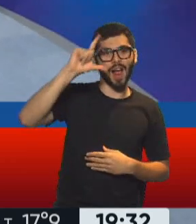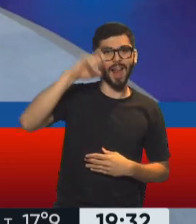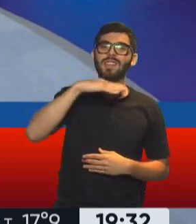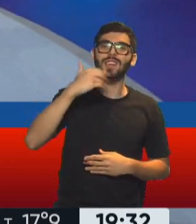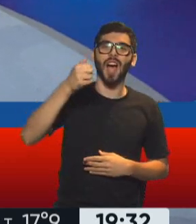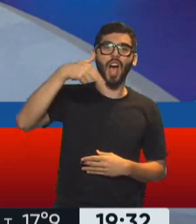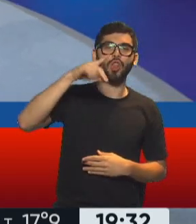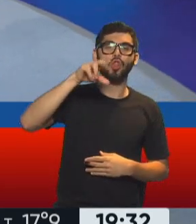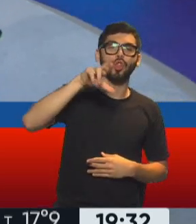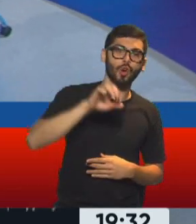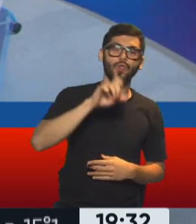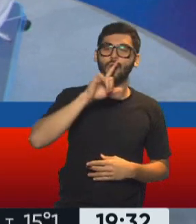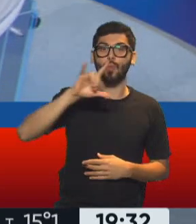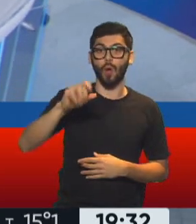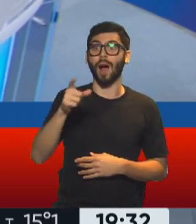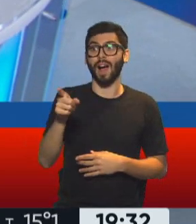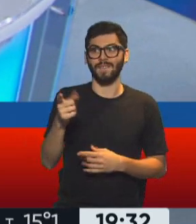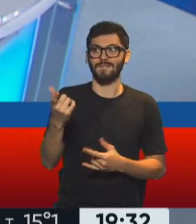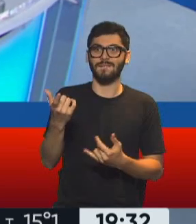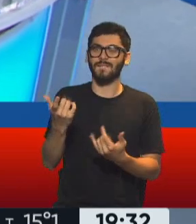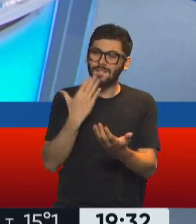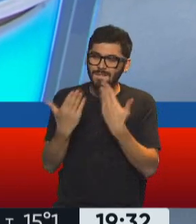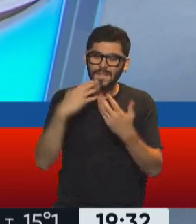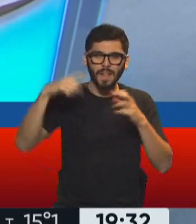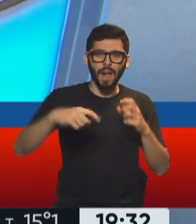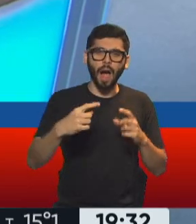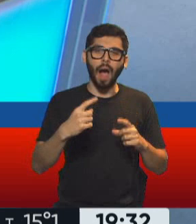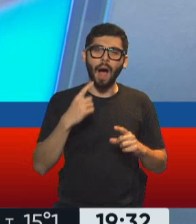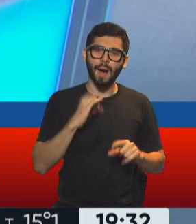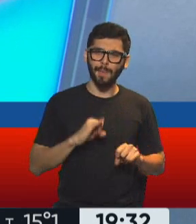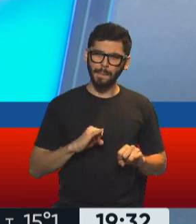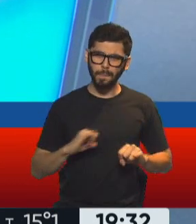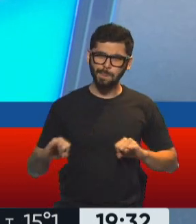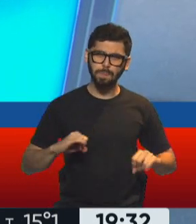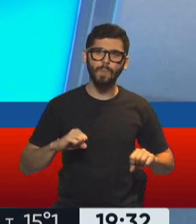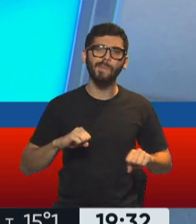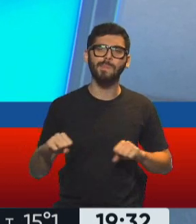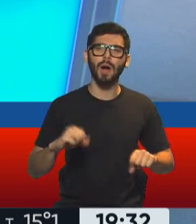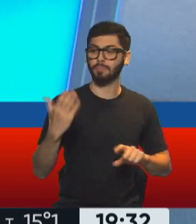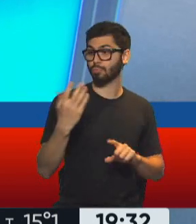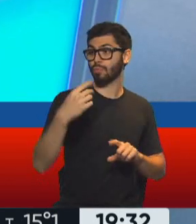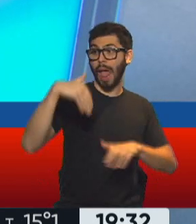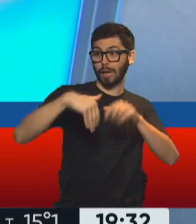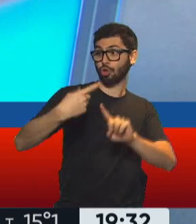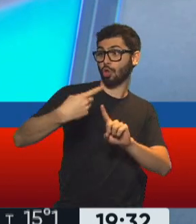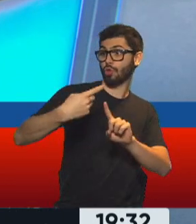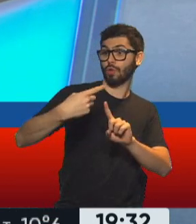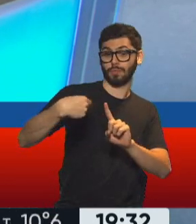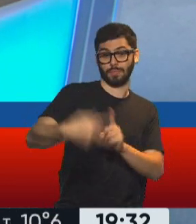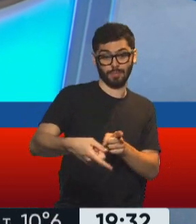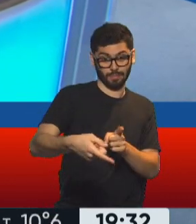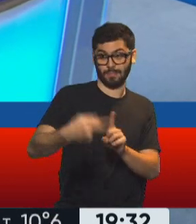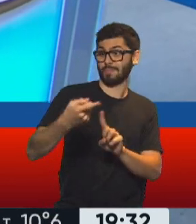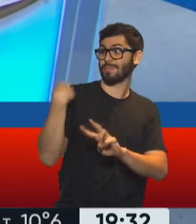central, para hablar un poco sobre todo esto, ¿no? Las suspicacias que siempre están, o por lo menos en las últimas dos elecciones, hablamos de estas que se vienen y las